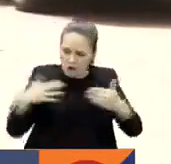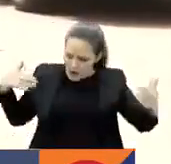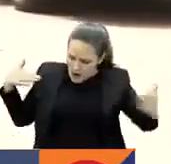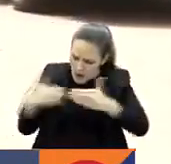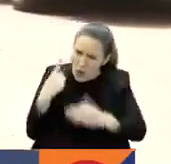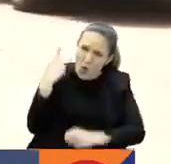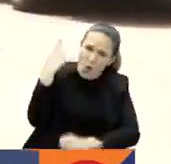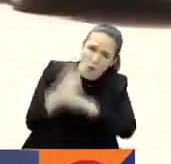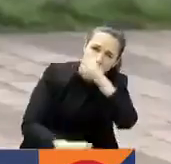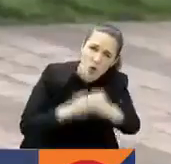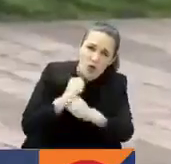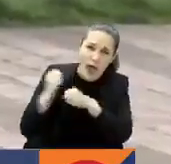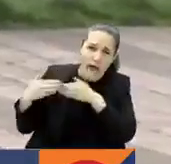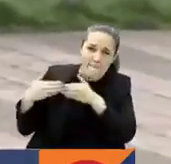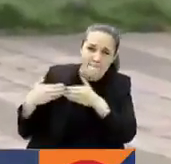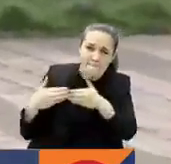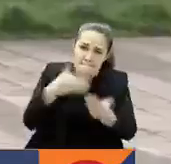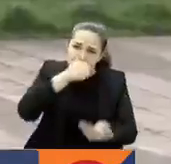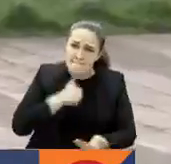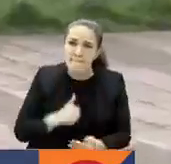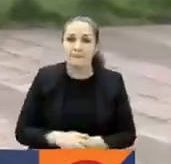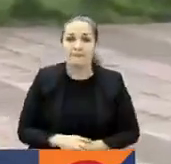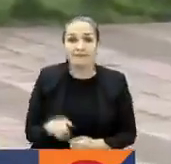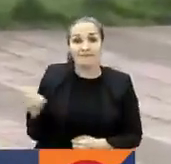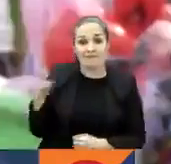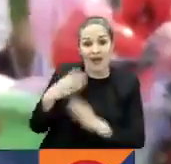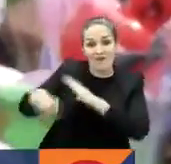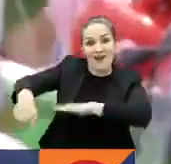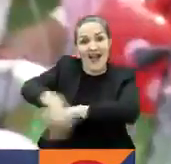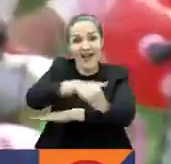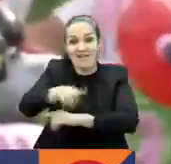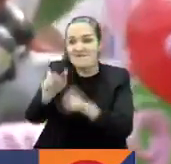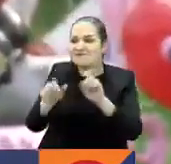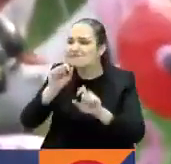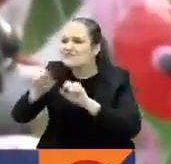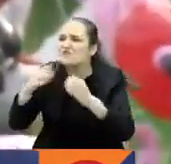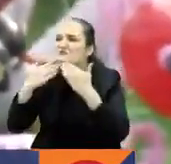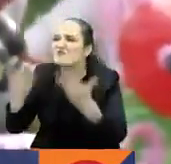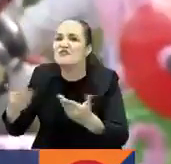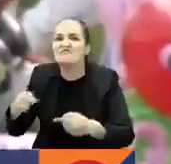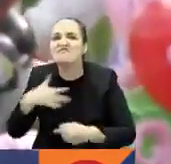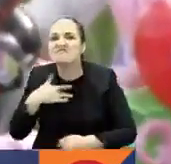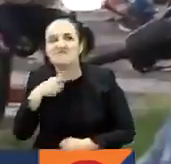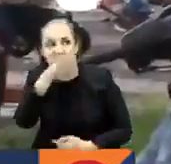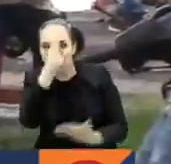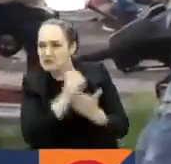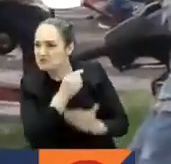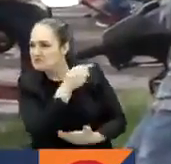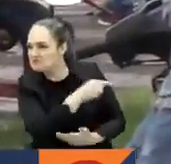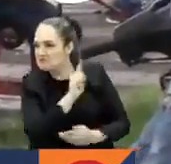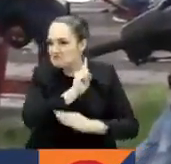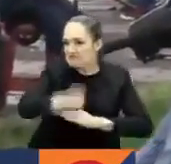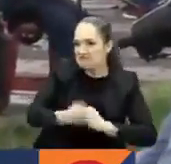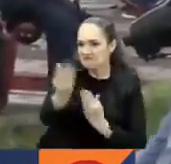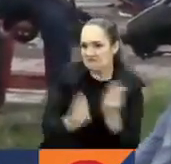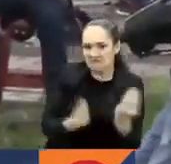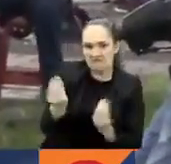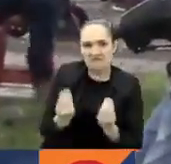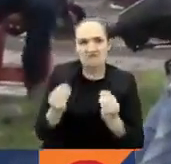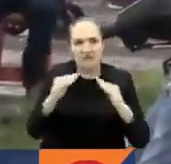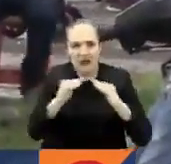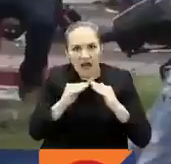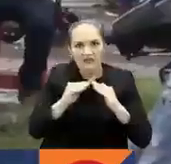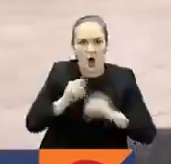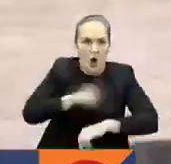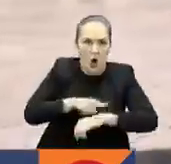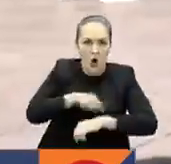el sector nocturno cerrado. En la calle, los habitantes de Cali tienen opiniones divididas frente a las posibles restricciones que, según el Gobierno Nacional, serían toque